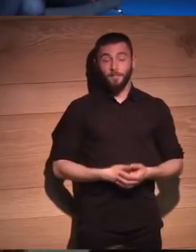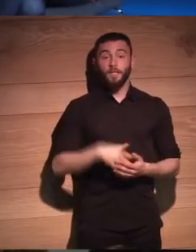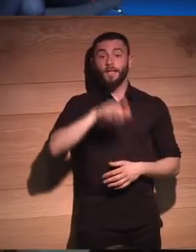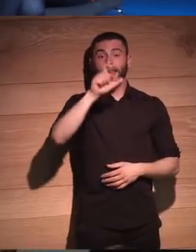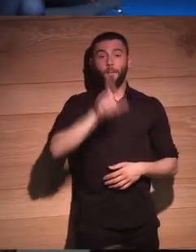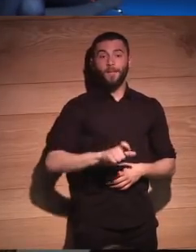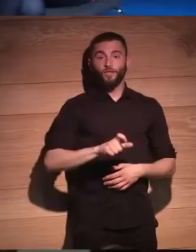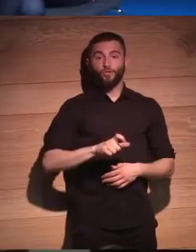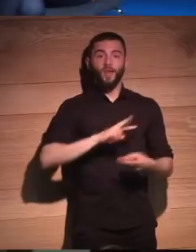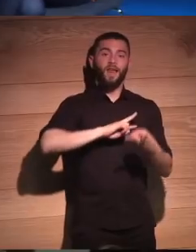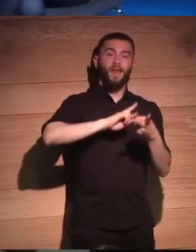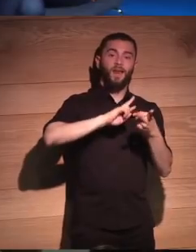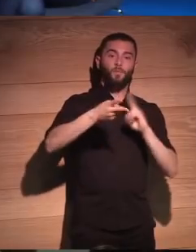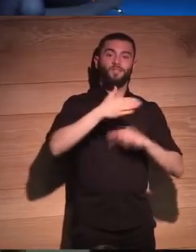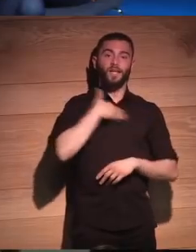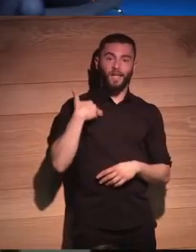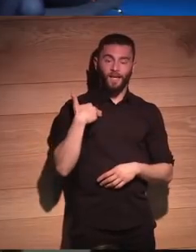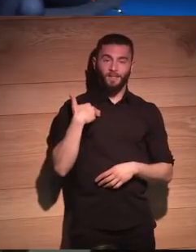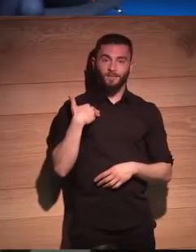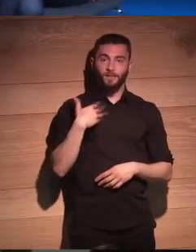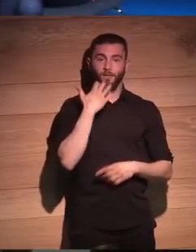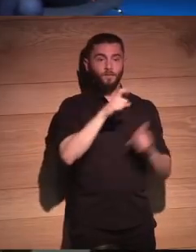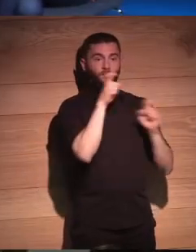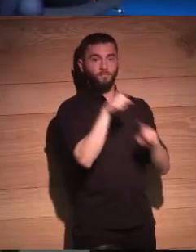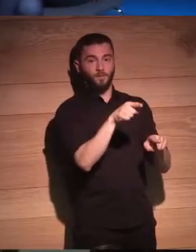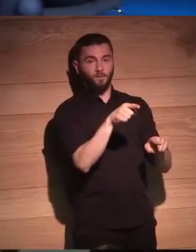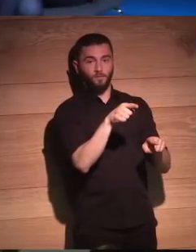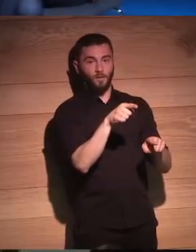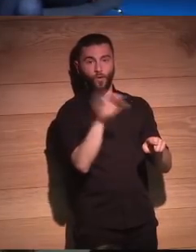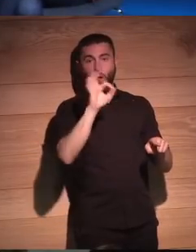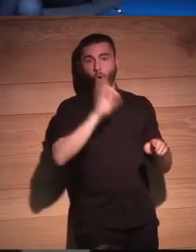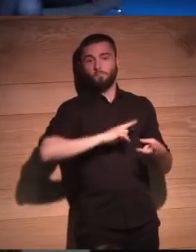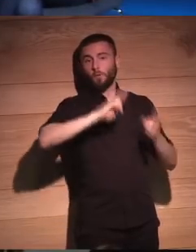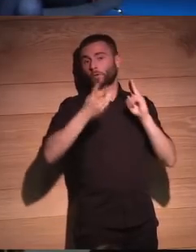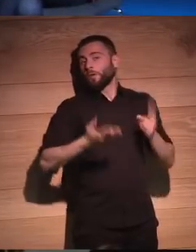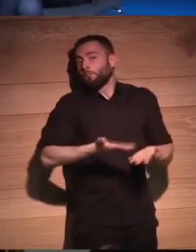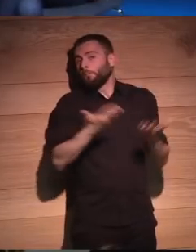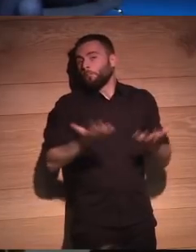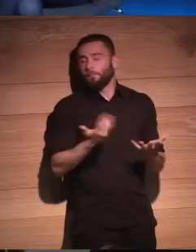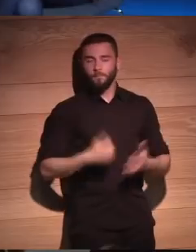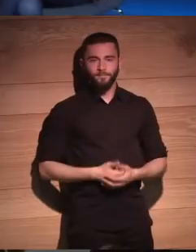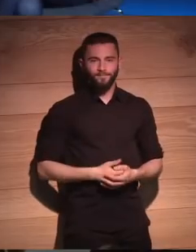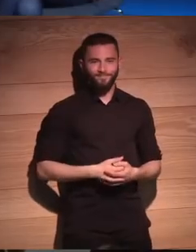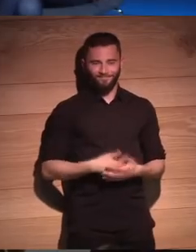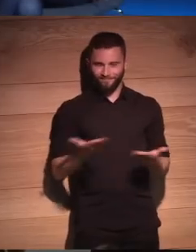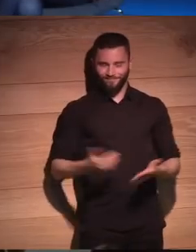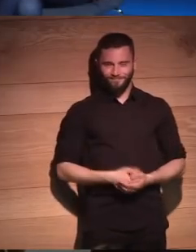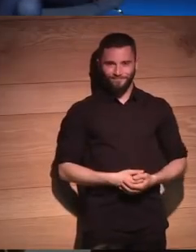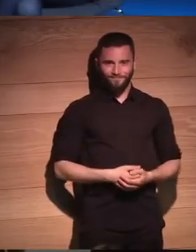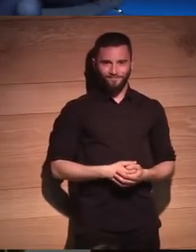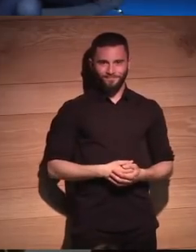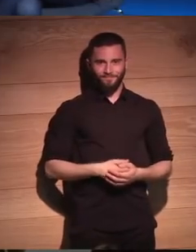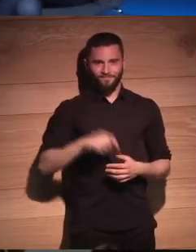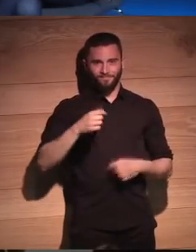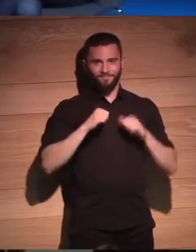persona que queréis que os conteste, o si lanzáis la pregunta y que conteste quien quiera. Adelante, venga, ¿quién se